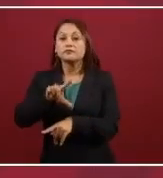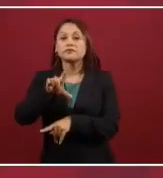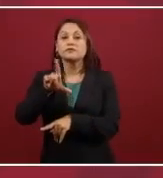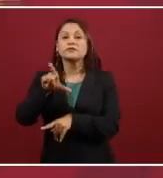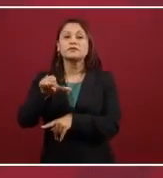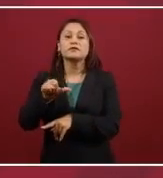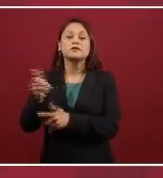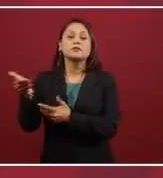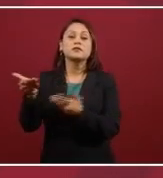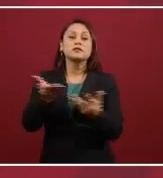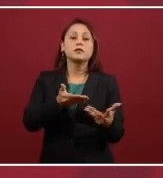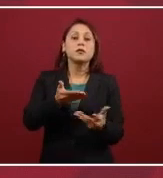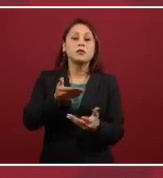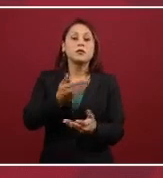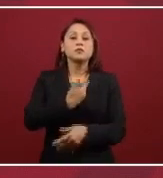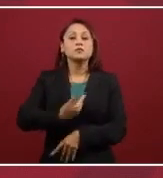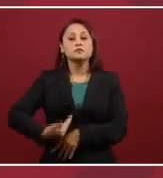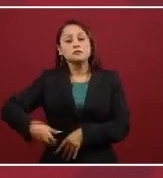resucitó y